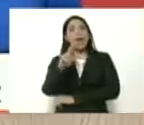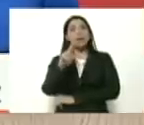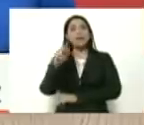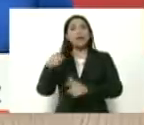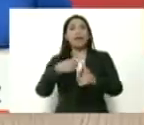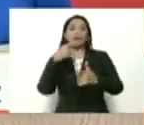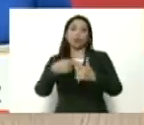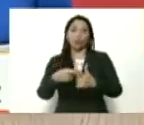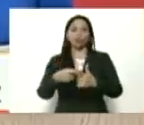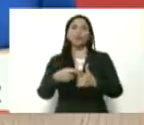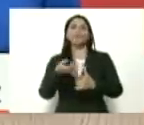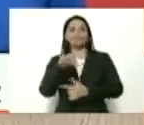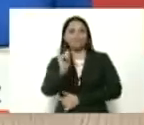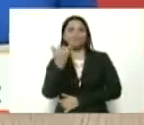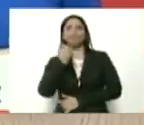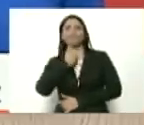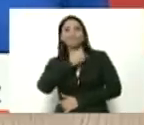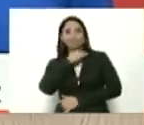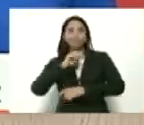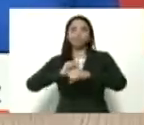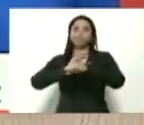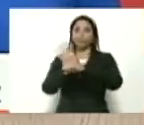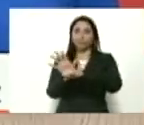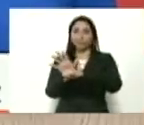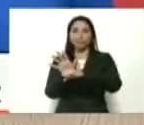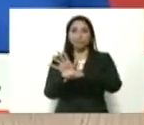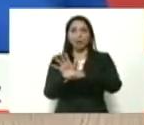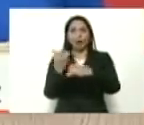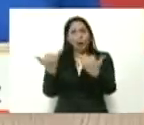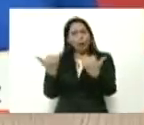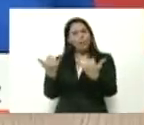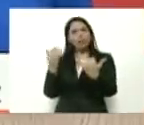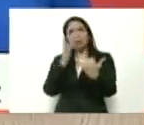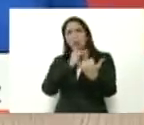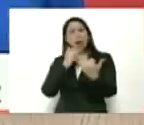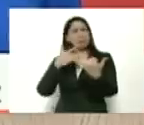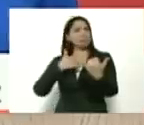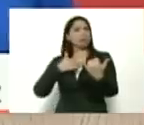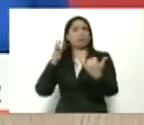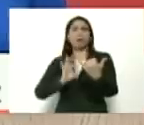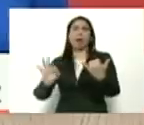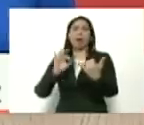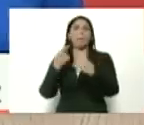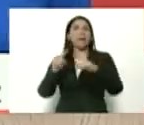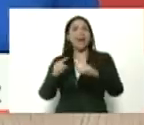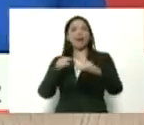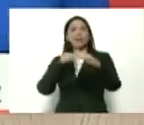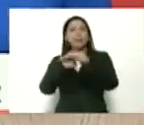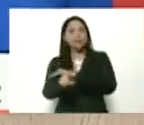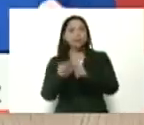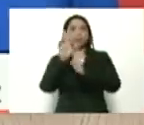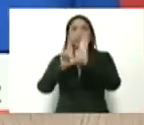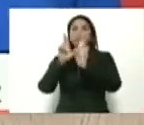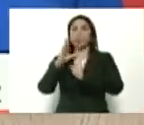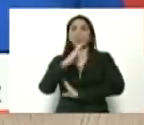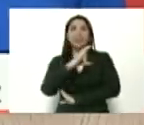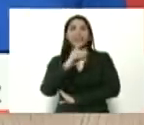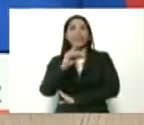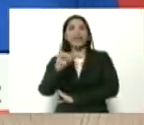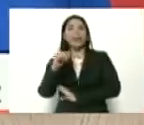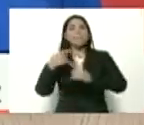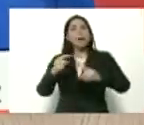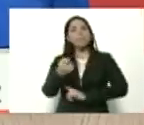resultó positiva. Actualmente está asintomática, pero está recluida en un CDI para el